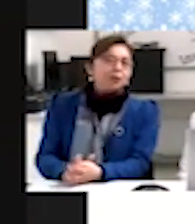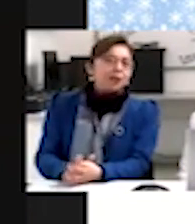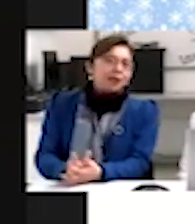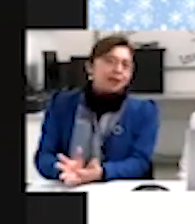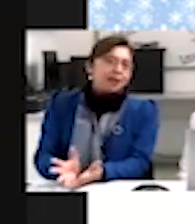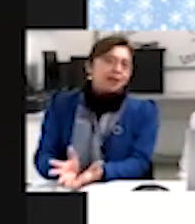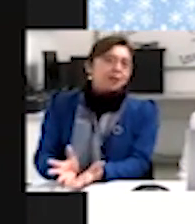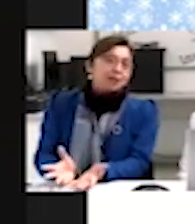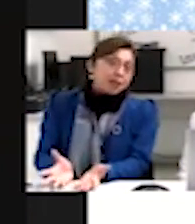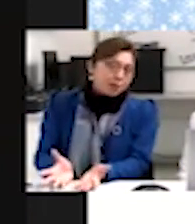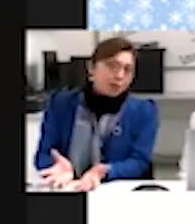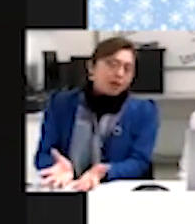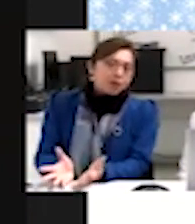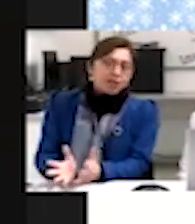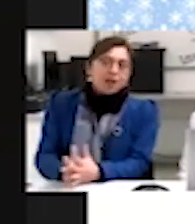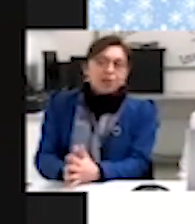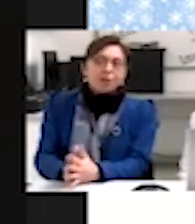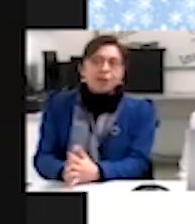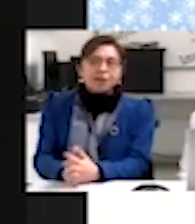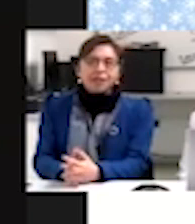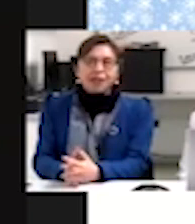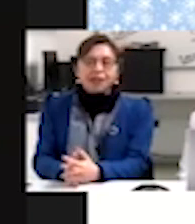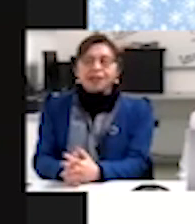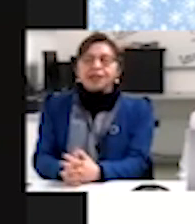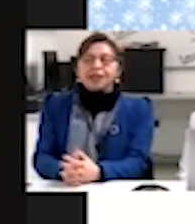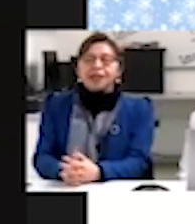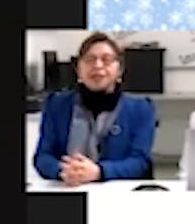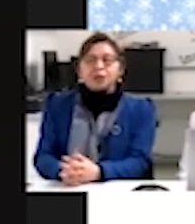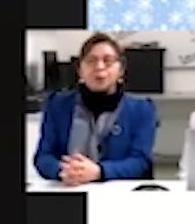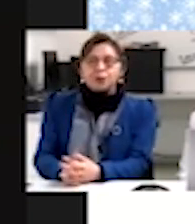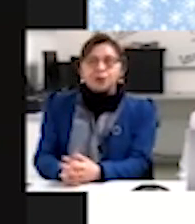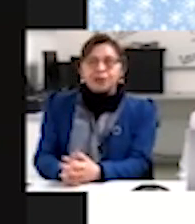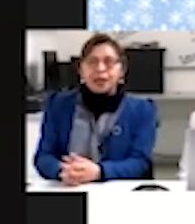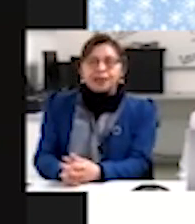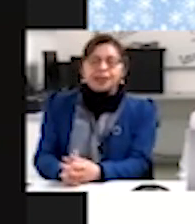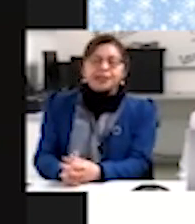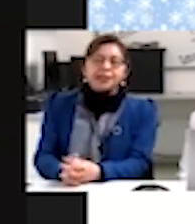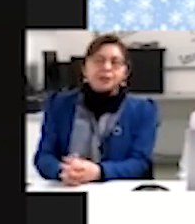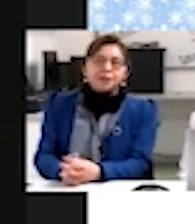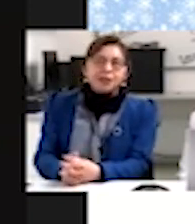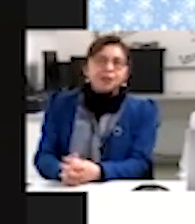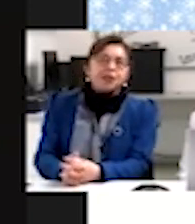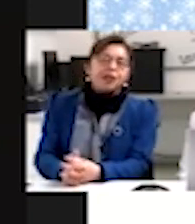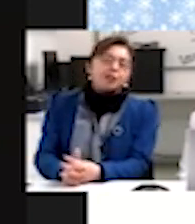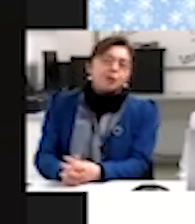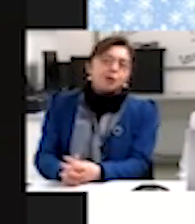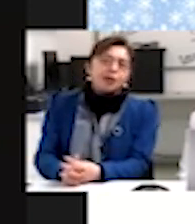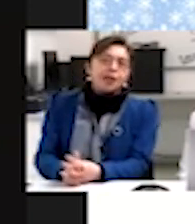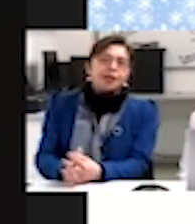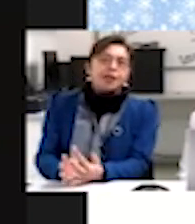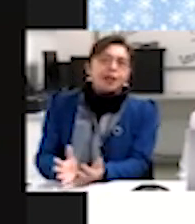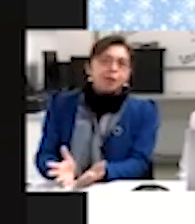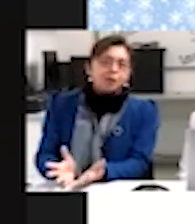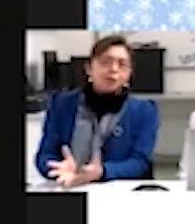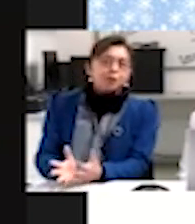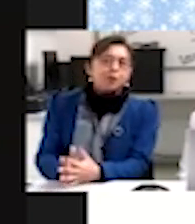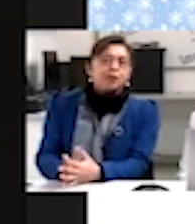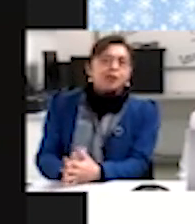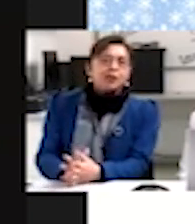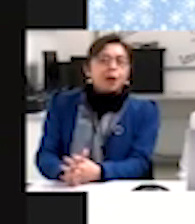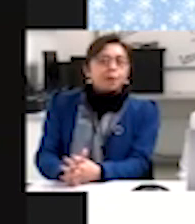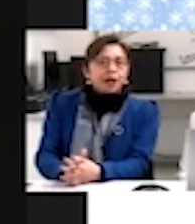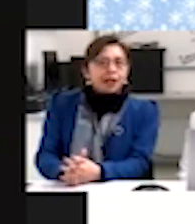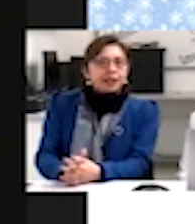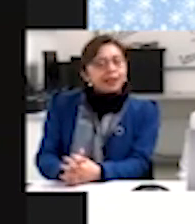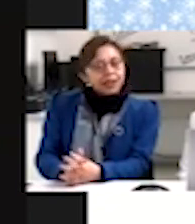Telesalud, les damos la cordial bienvenida. En esta oportunidad es el Servicio de Cardiología quien abre sus